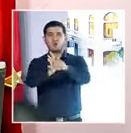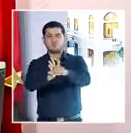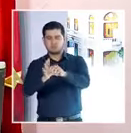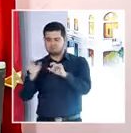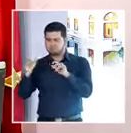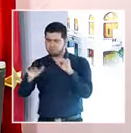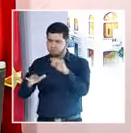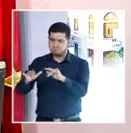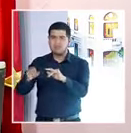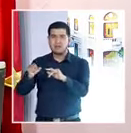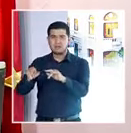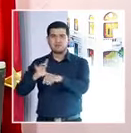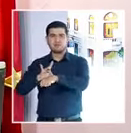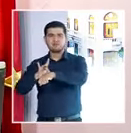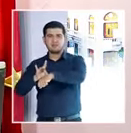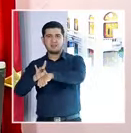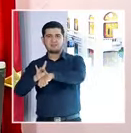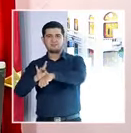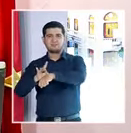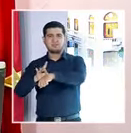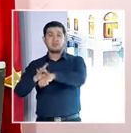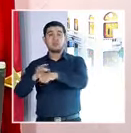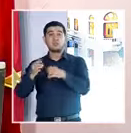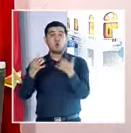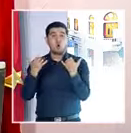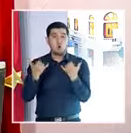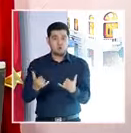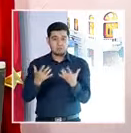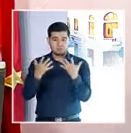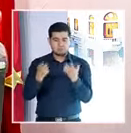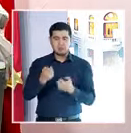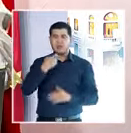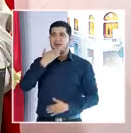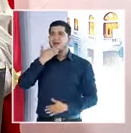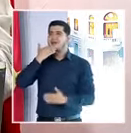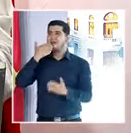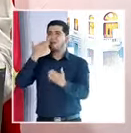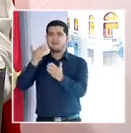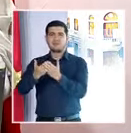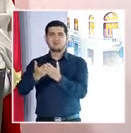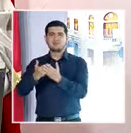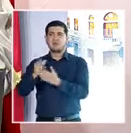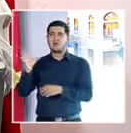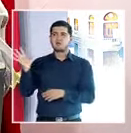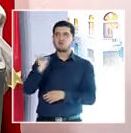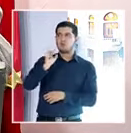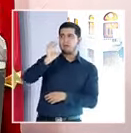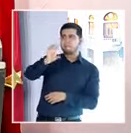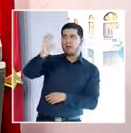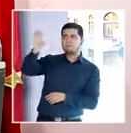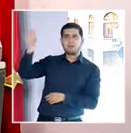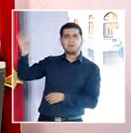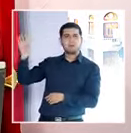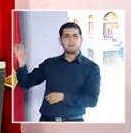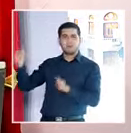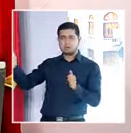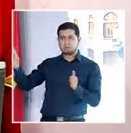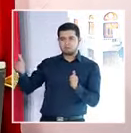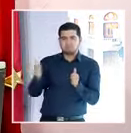quiero agradecer a la cooperación alemana y a la cooperación americana por ese